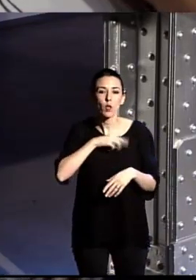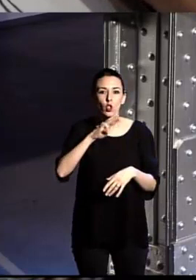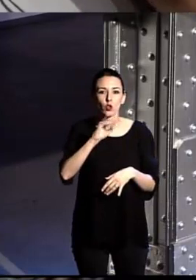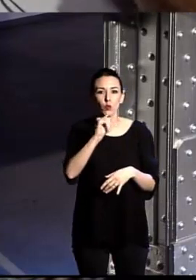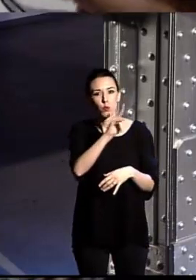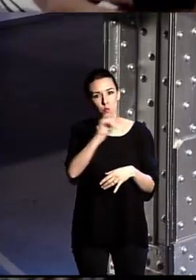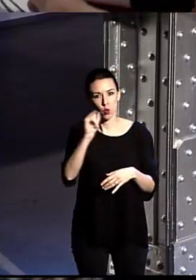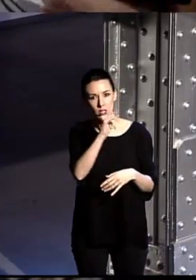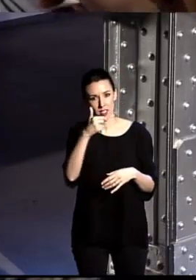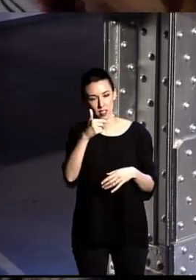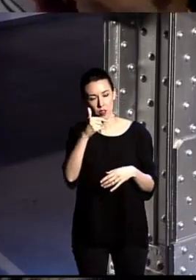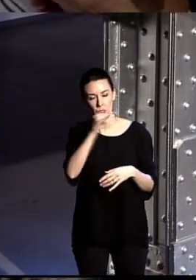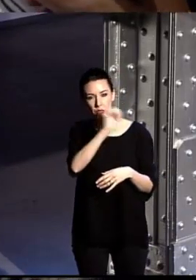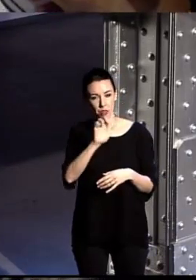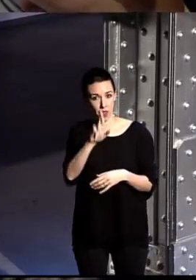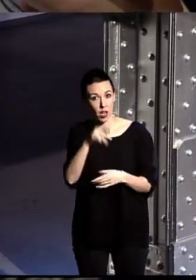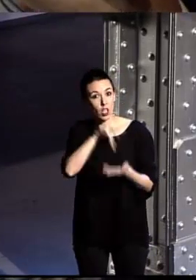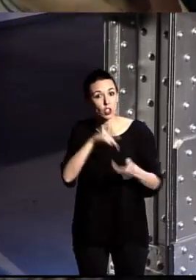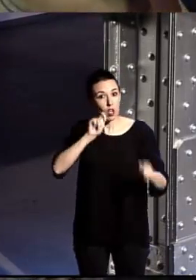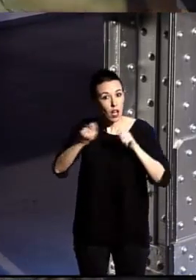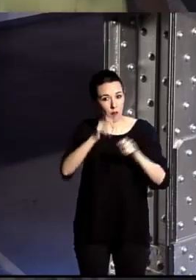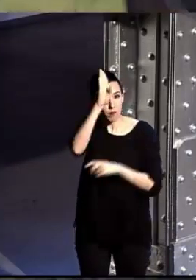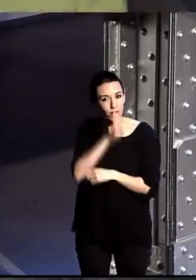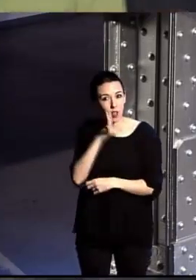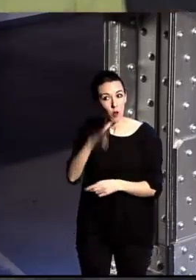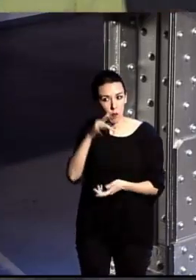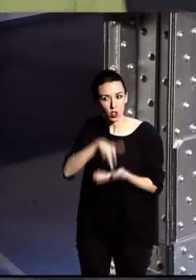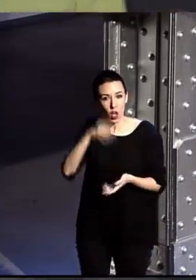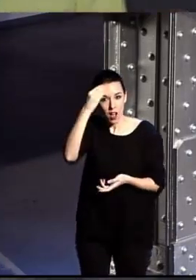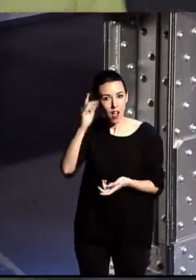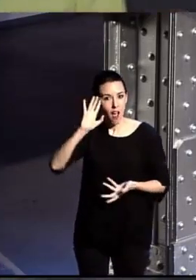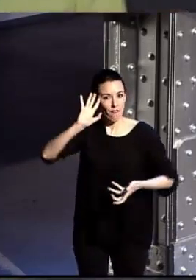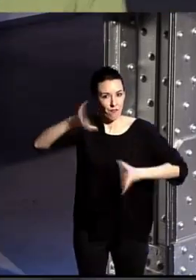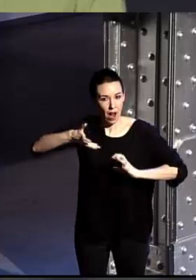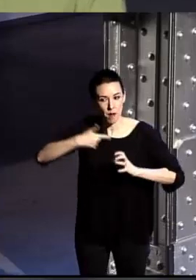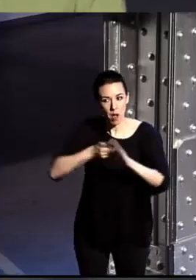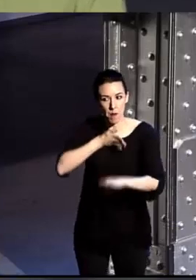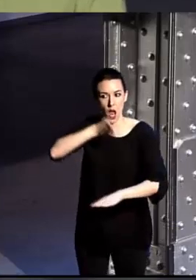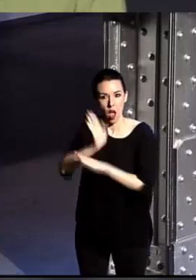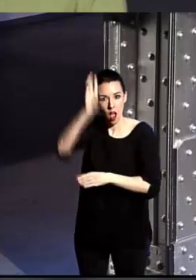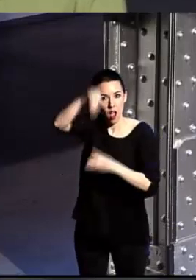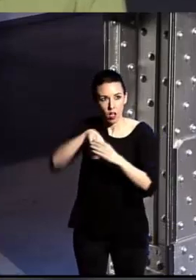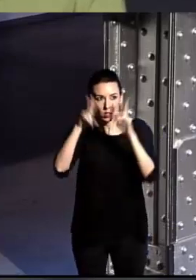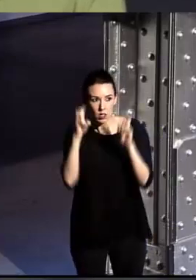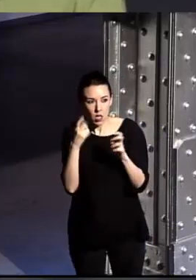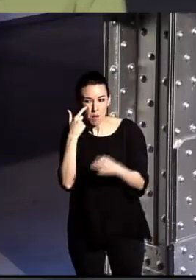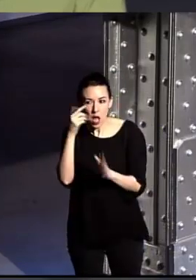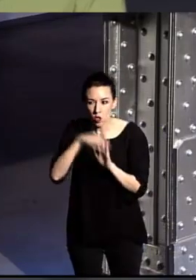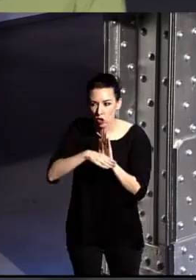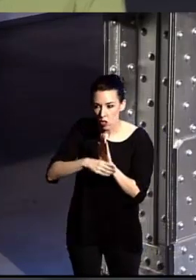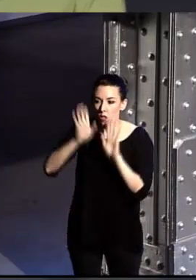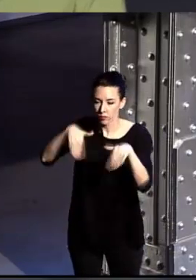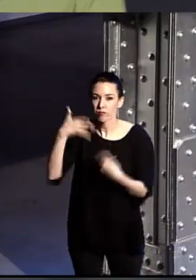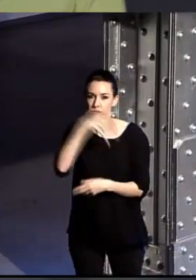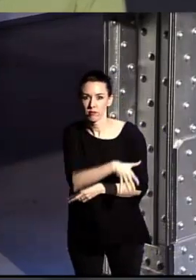ella fue pionera en el periodismo infiltrado, porque se hizo pasar por enferma mental para poder documentar las condiciones y denunciar las condiciones de